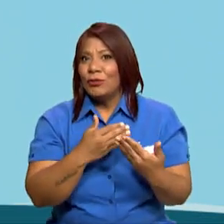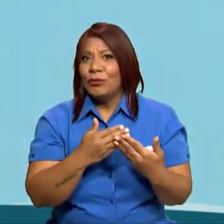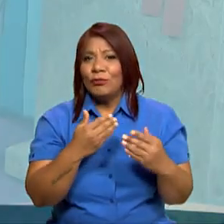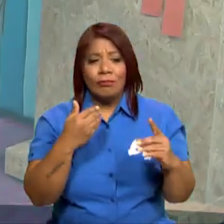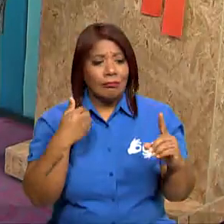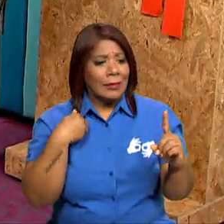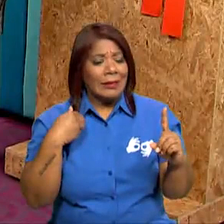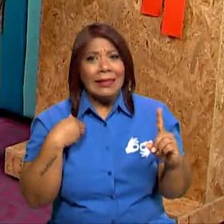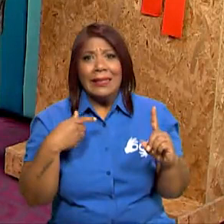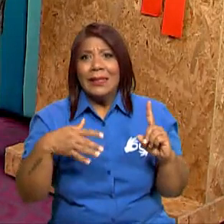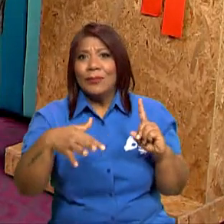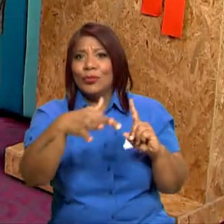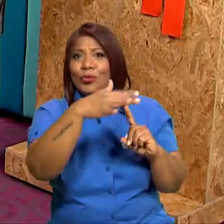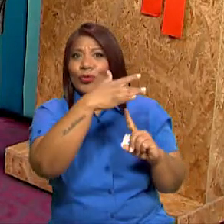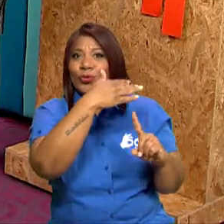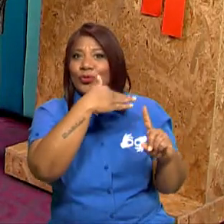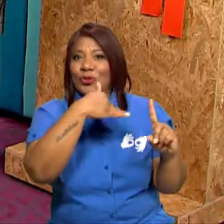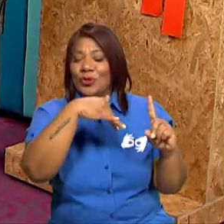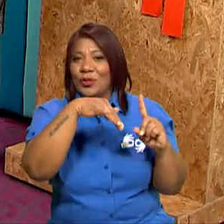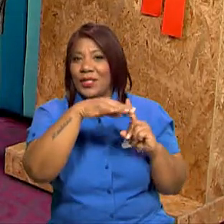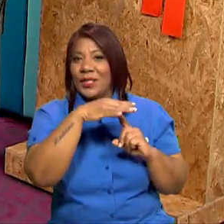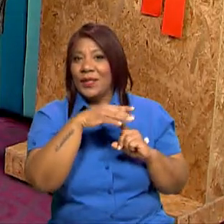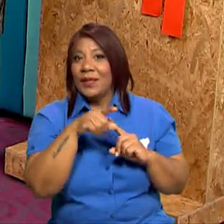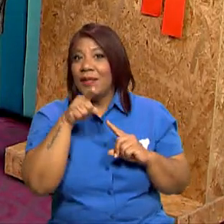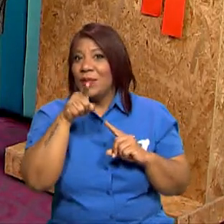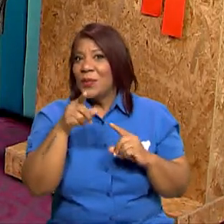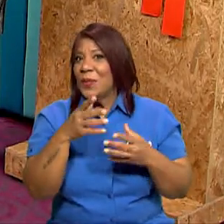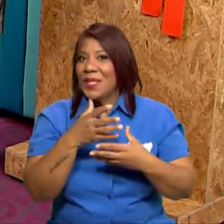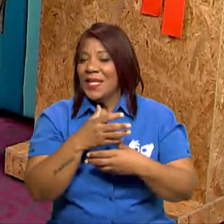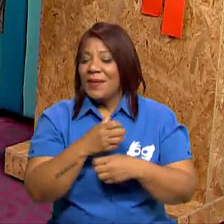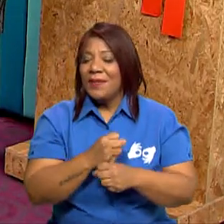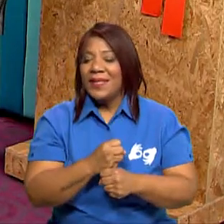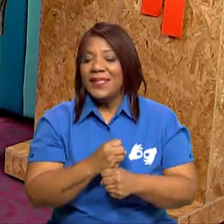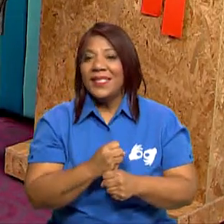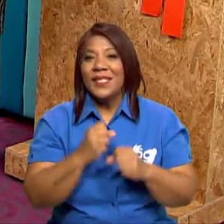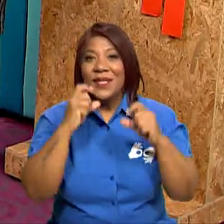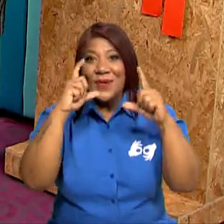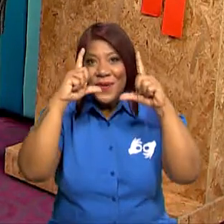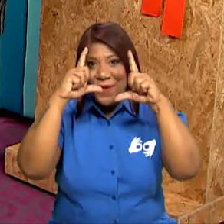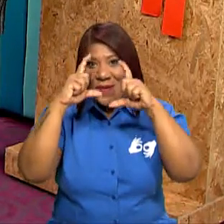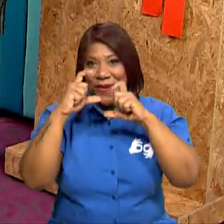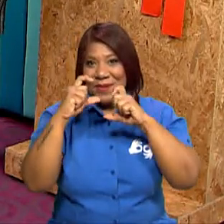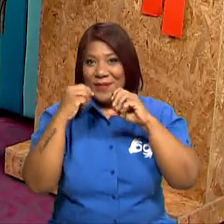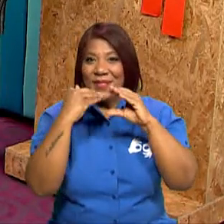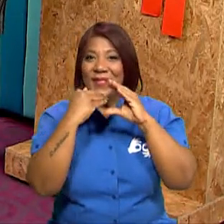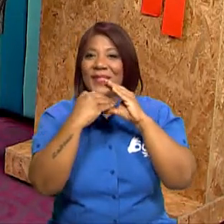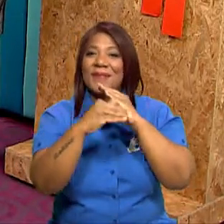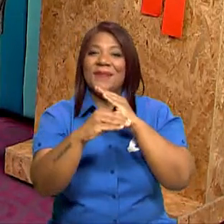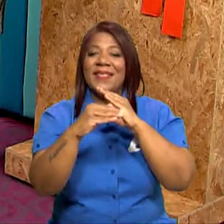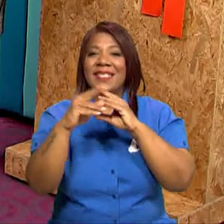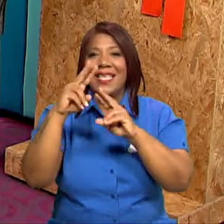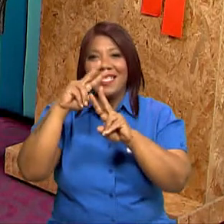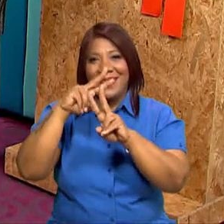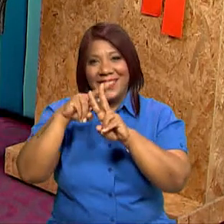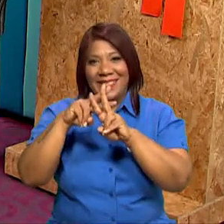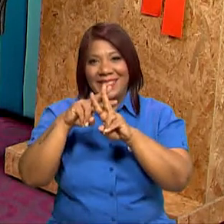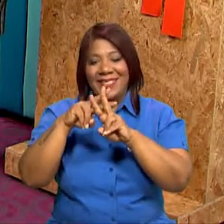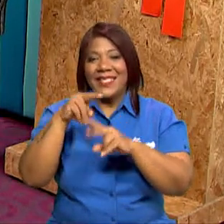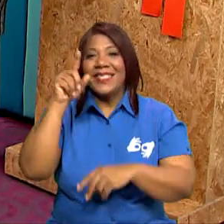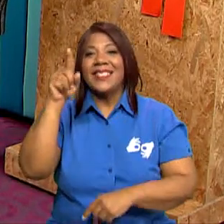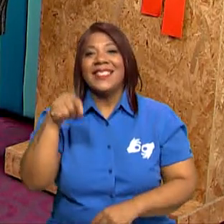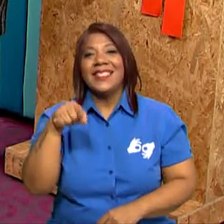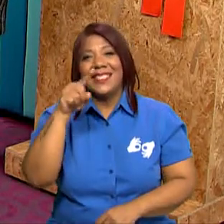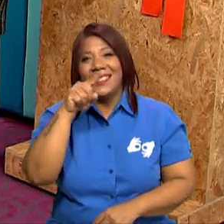la actividad será tomar una foto de algo por lo que damos gracias y luego lo pueden compartir con nosotros utilizando la etiqueta Estrellas de